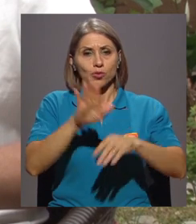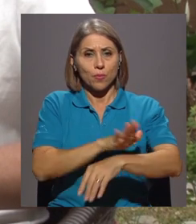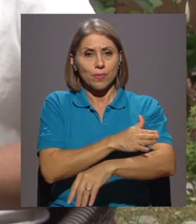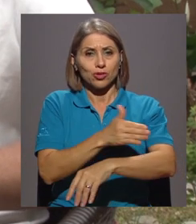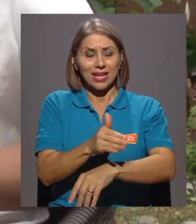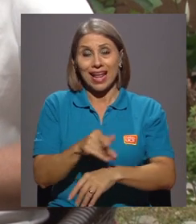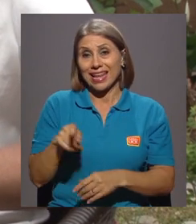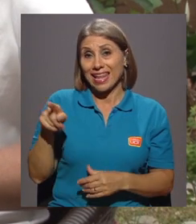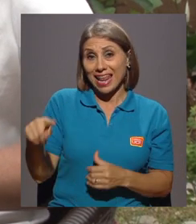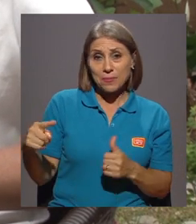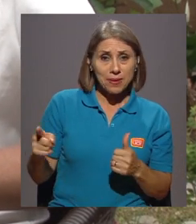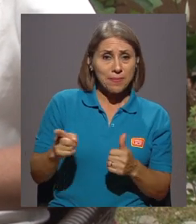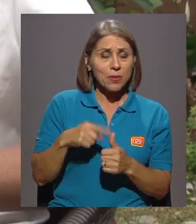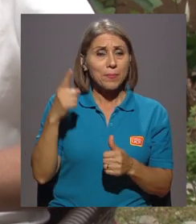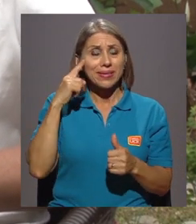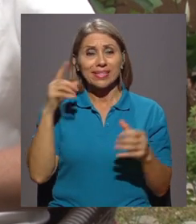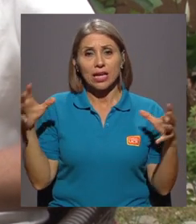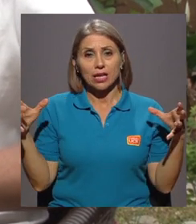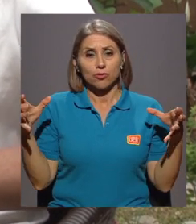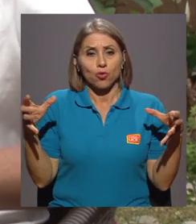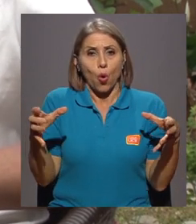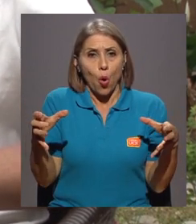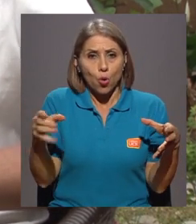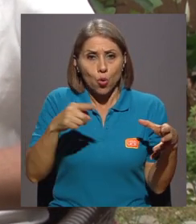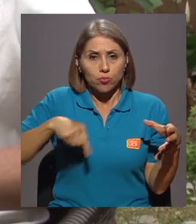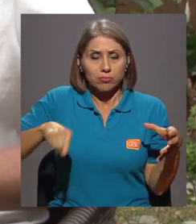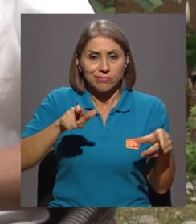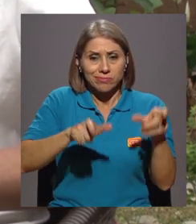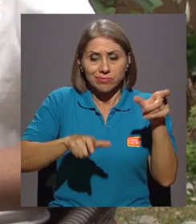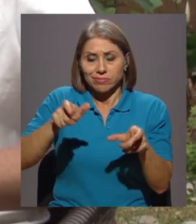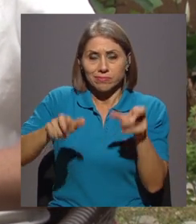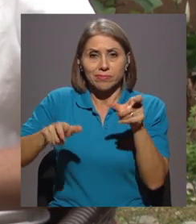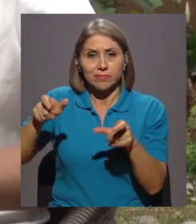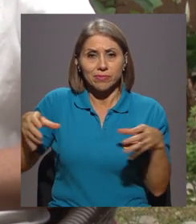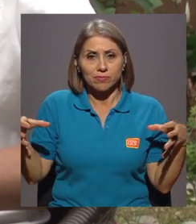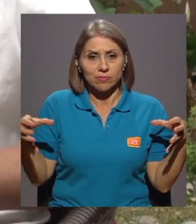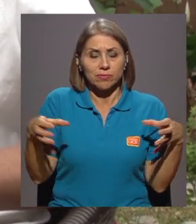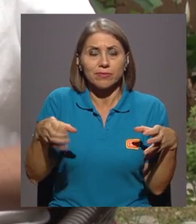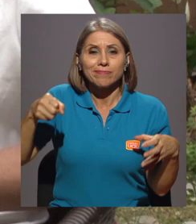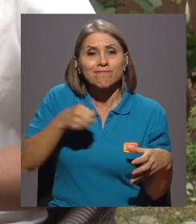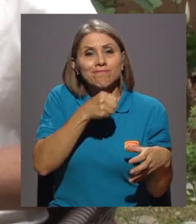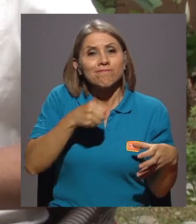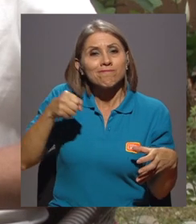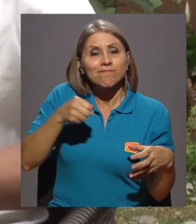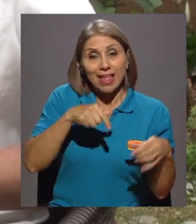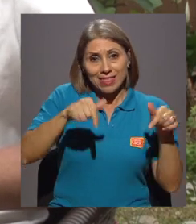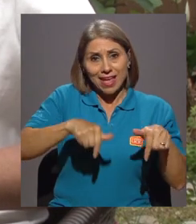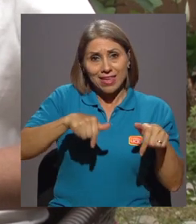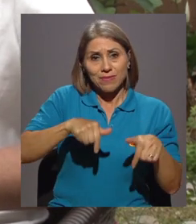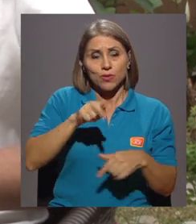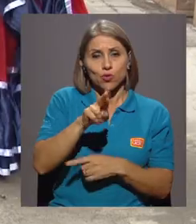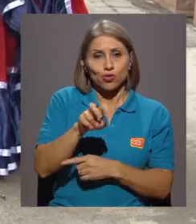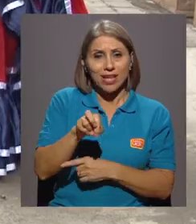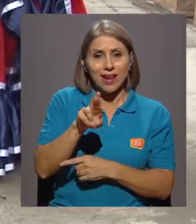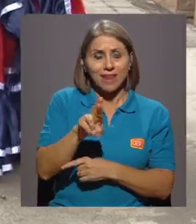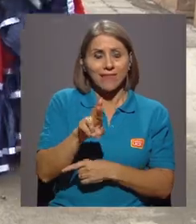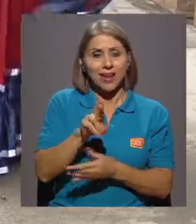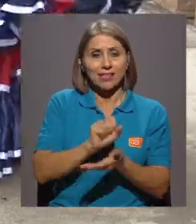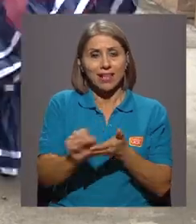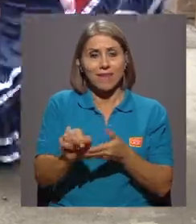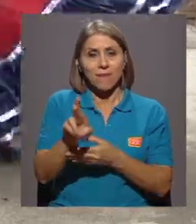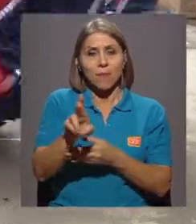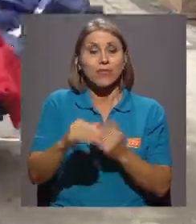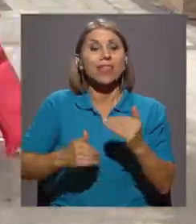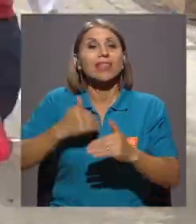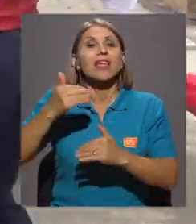él forma primero el coro de aquí de la sede de Occidente y luego introduce los